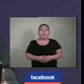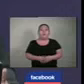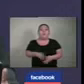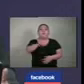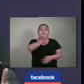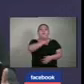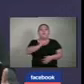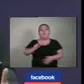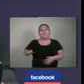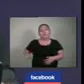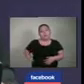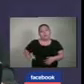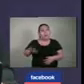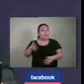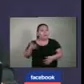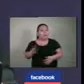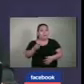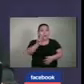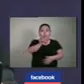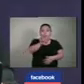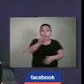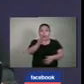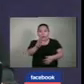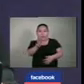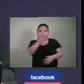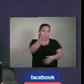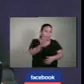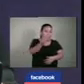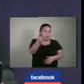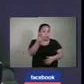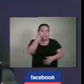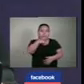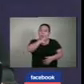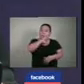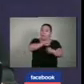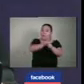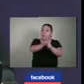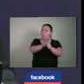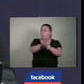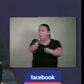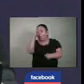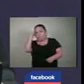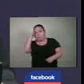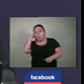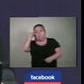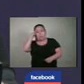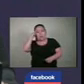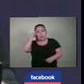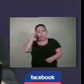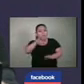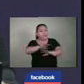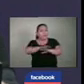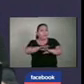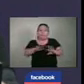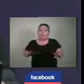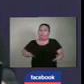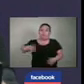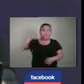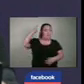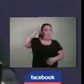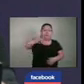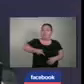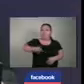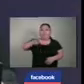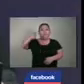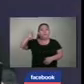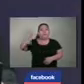al tener cerca de 12, 13 casos confirmados por día, esto nos permite el que no exista una obligatoriedad y que